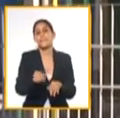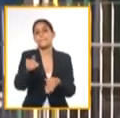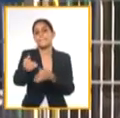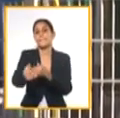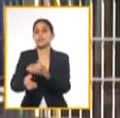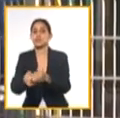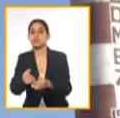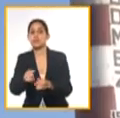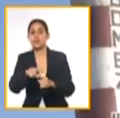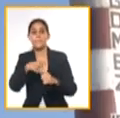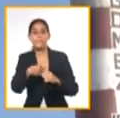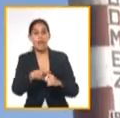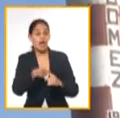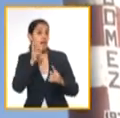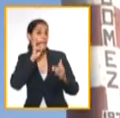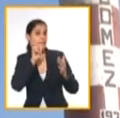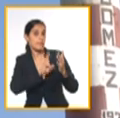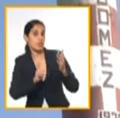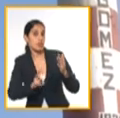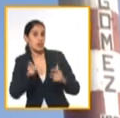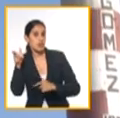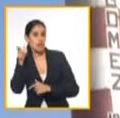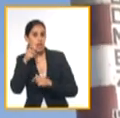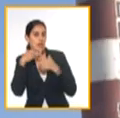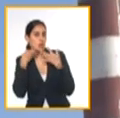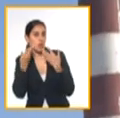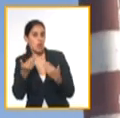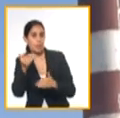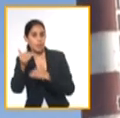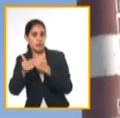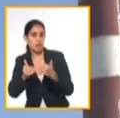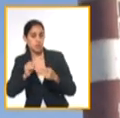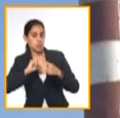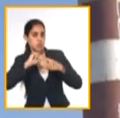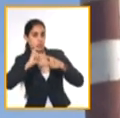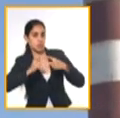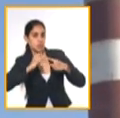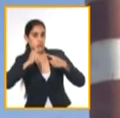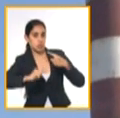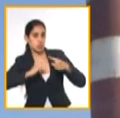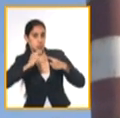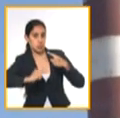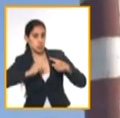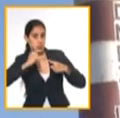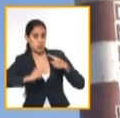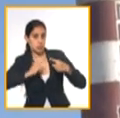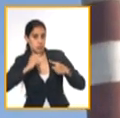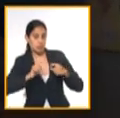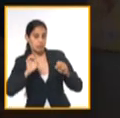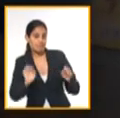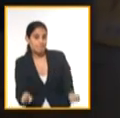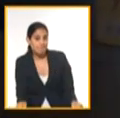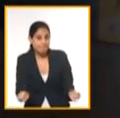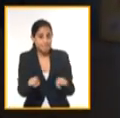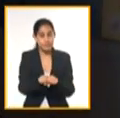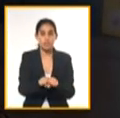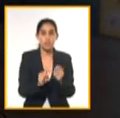de parámetro calidad del vapor, rodaje, turbina y sincronismo. Esperamos que nuestra primera unidad ya quede en operación y